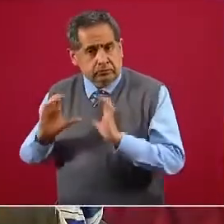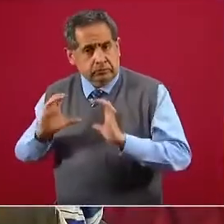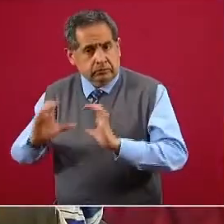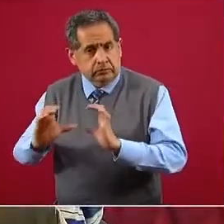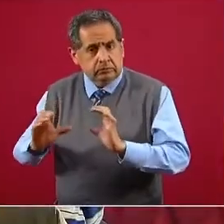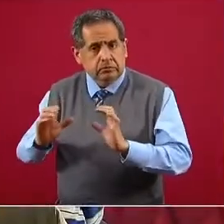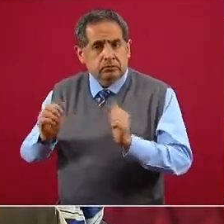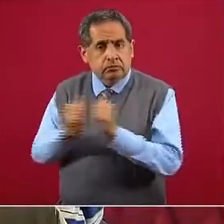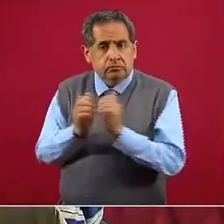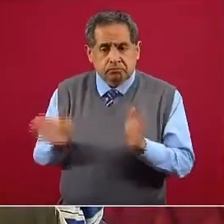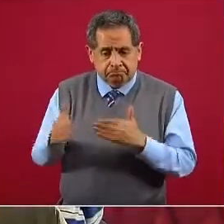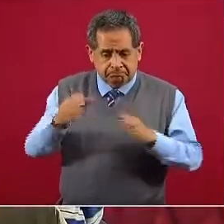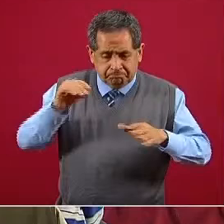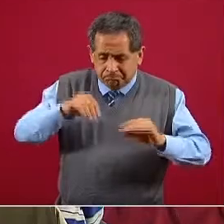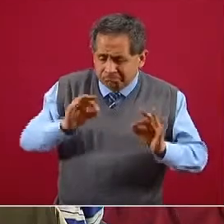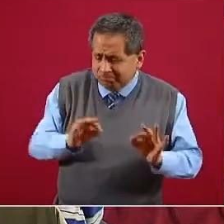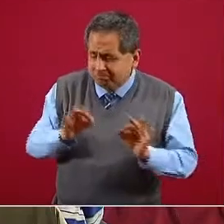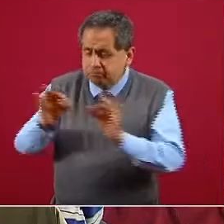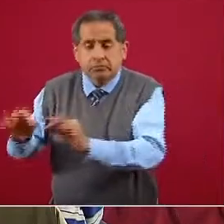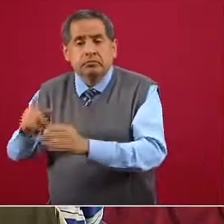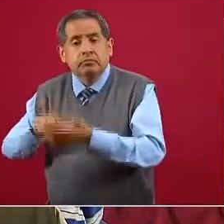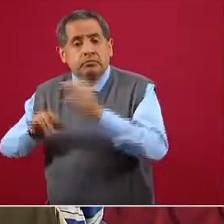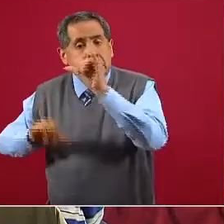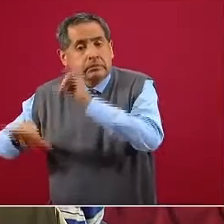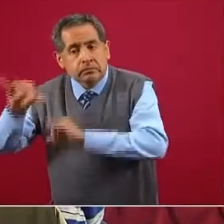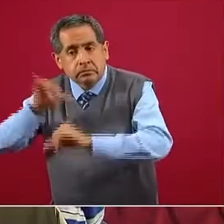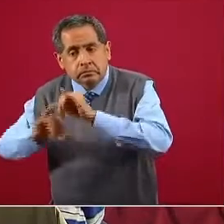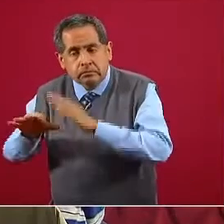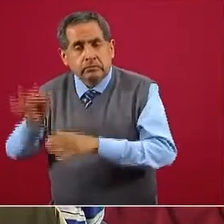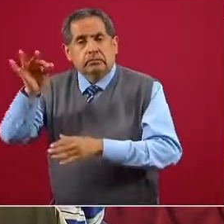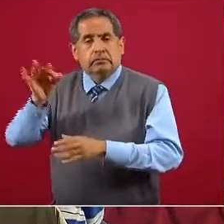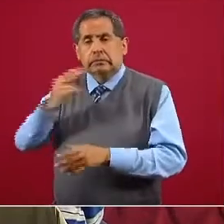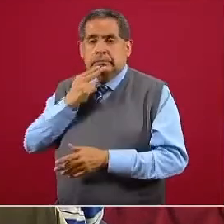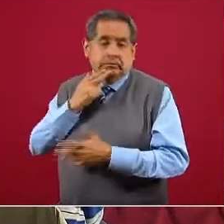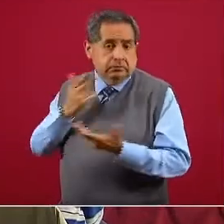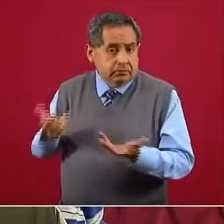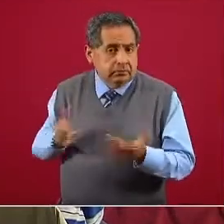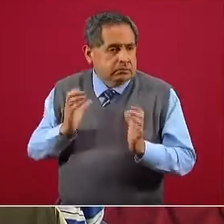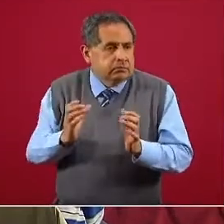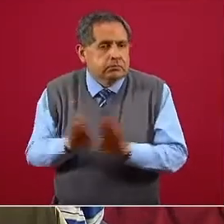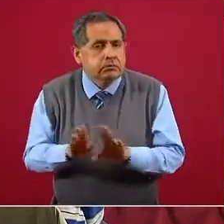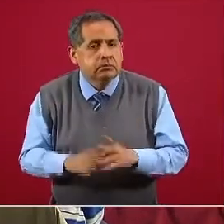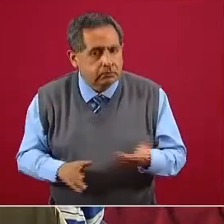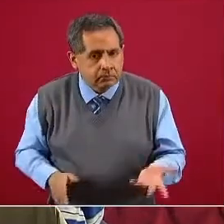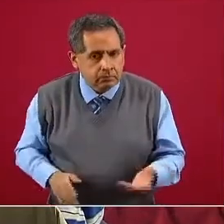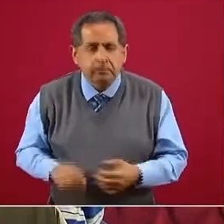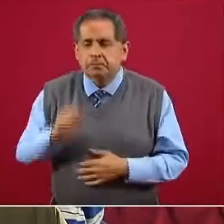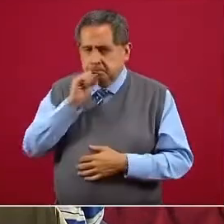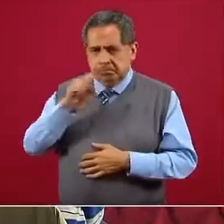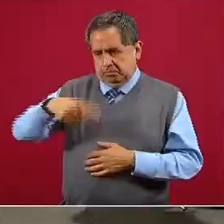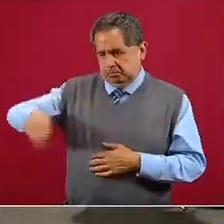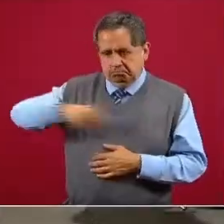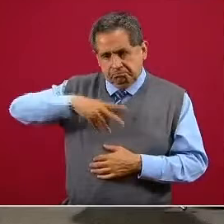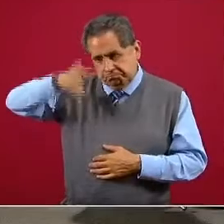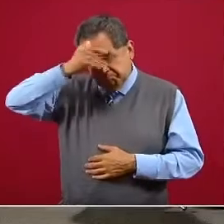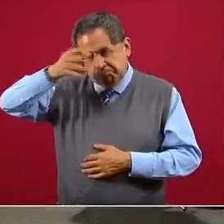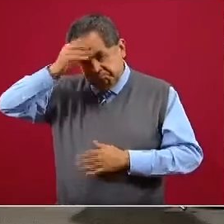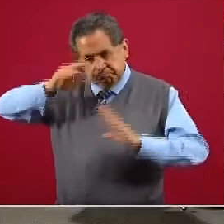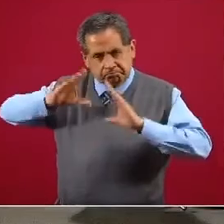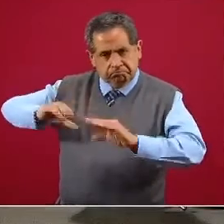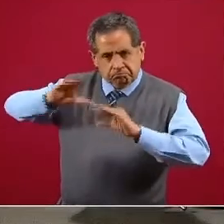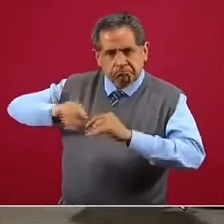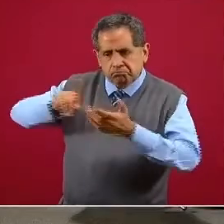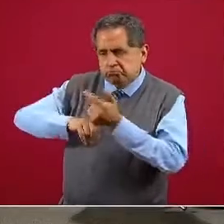laboratorio. También una cuestión fundamental es la capacitación de protección y cuidado del personal de campo y de la